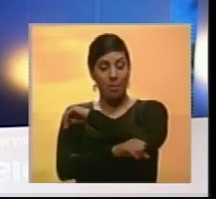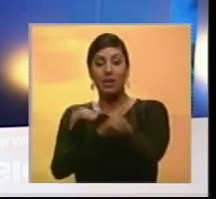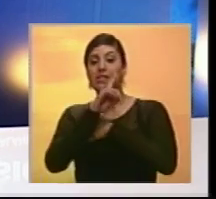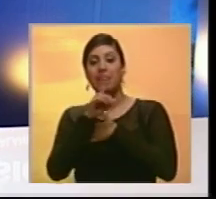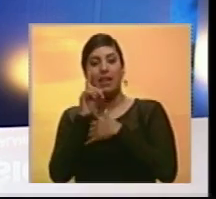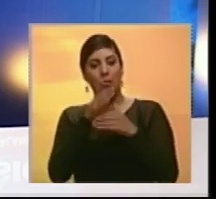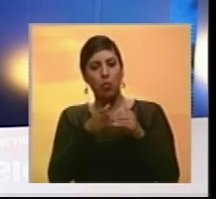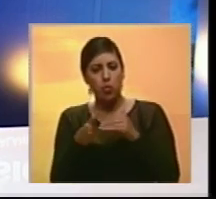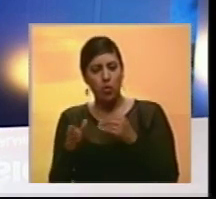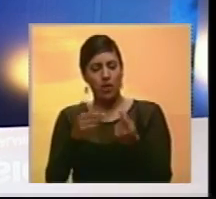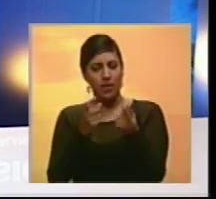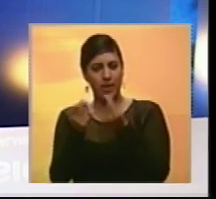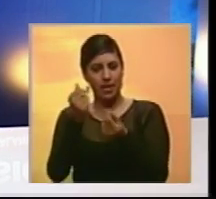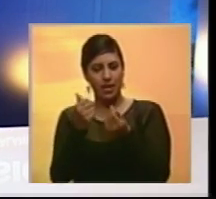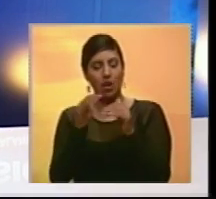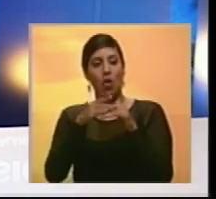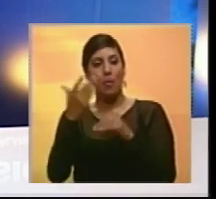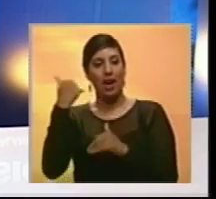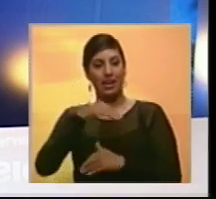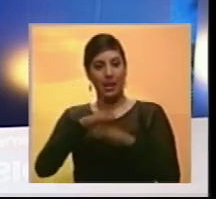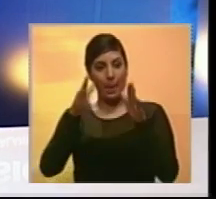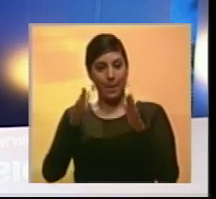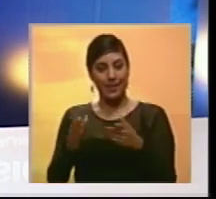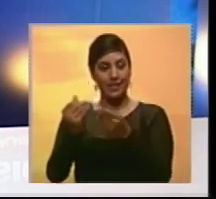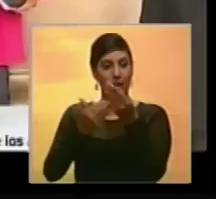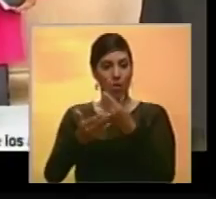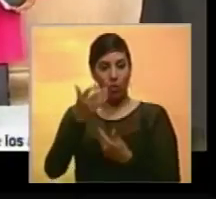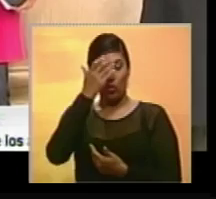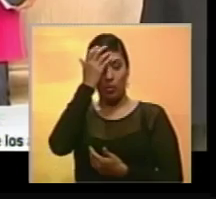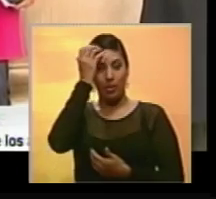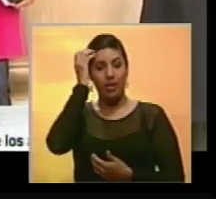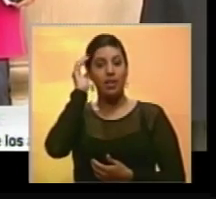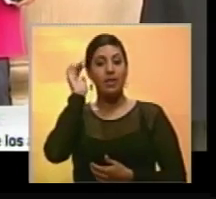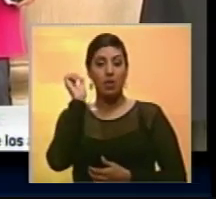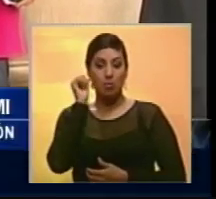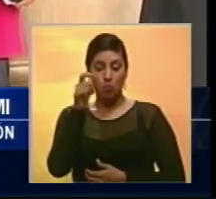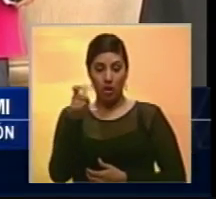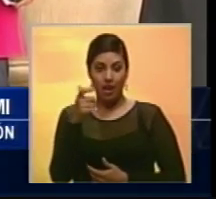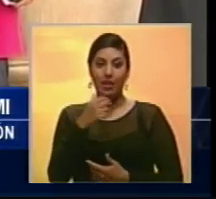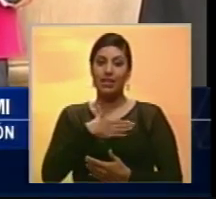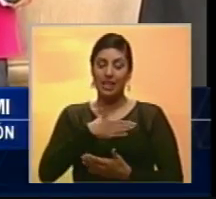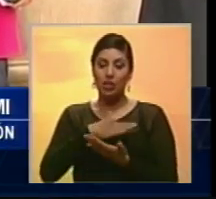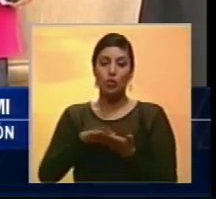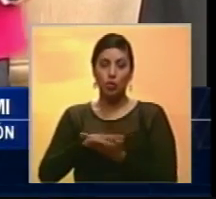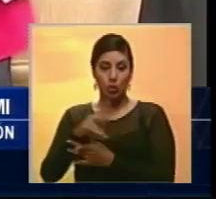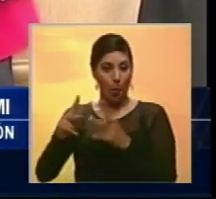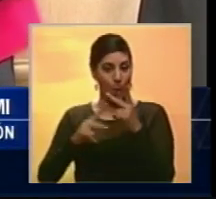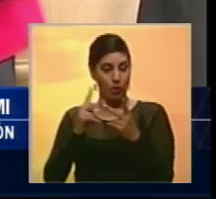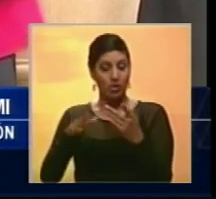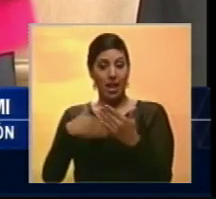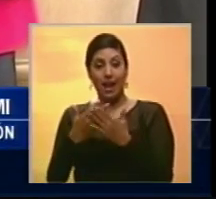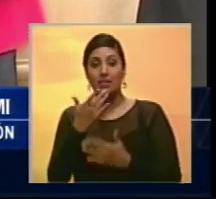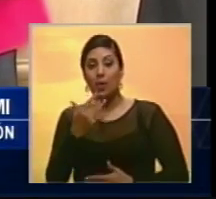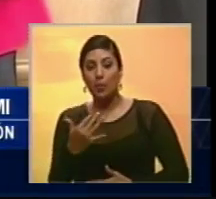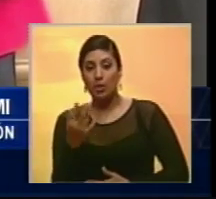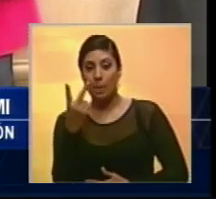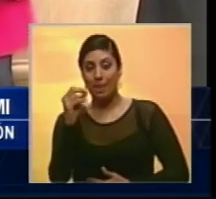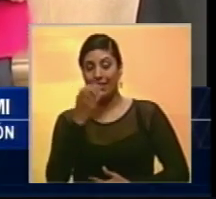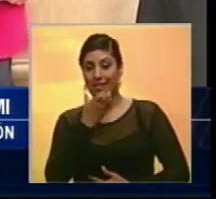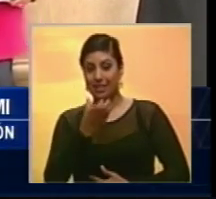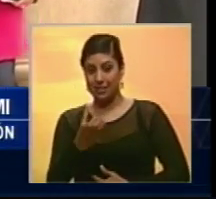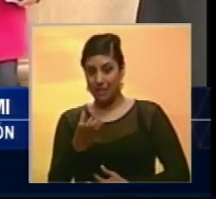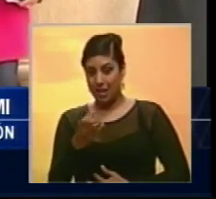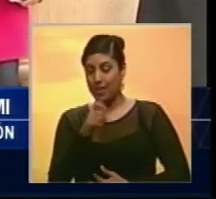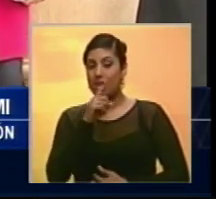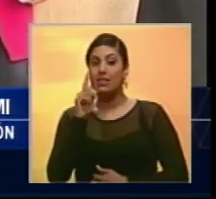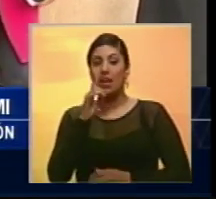un desvío de dinero público cuando era ministra de Economía. Lagarde se enfrenta al proceso hasta el próximo 20 de diciembre ante